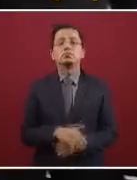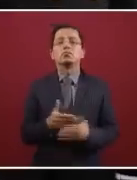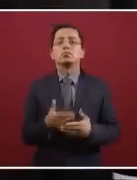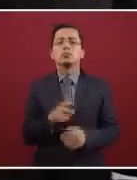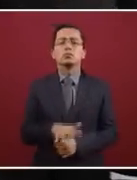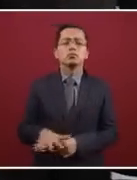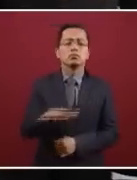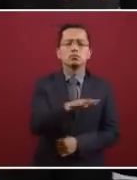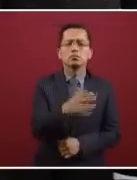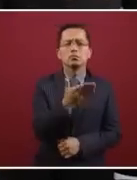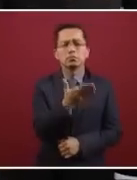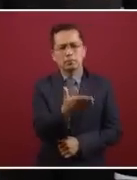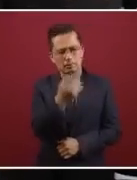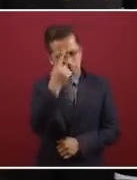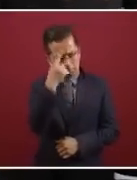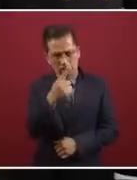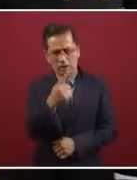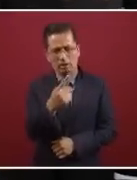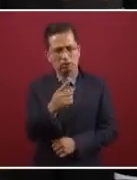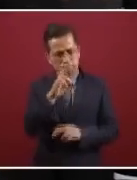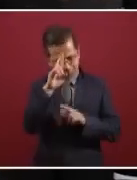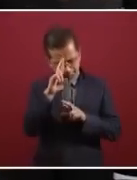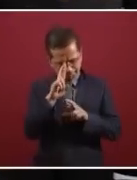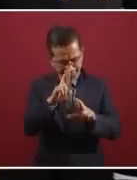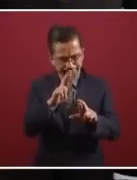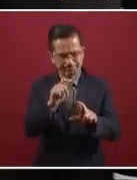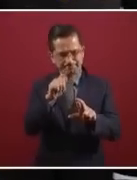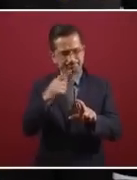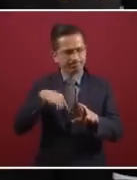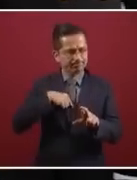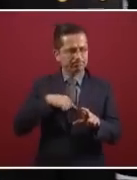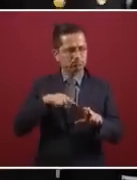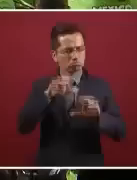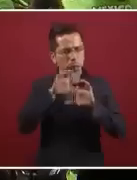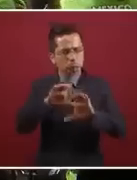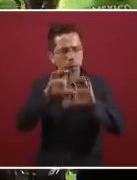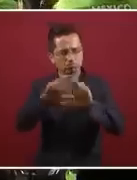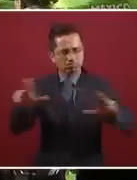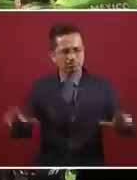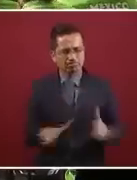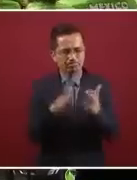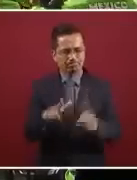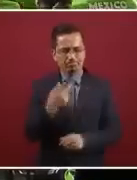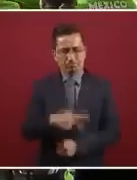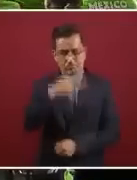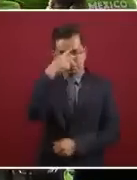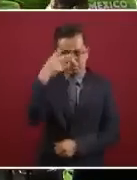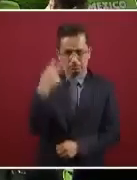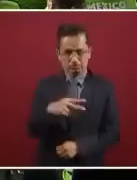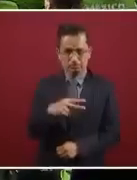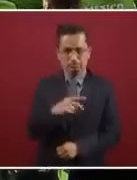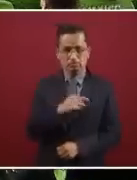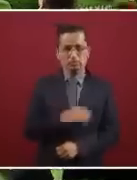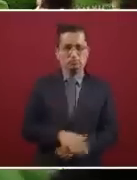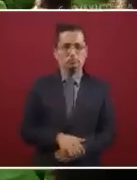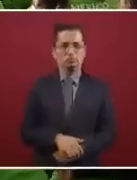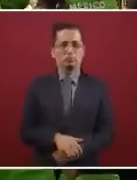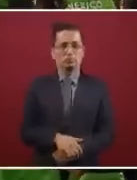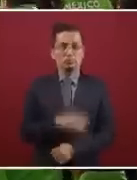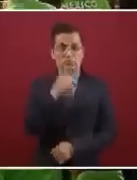los presentes a hacer las demostraciones de respeto para entonar con orgullo nuestro himno nacional mexicano.